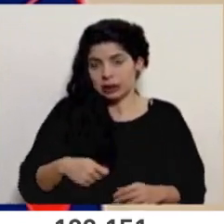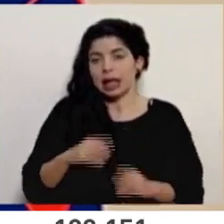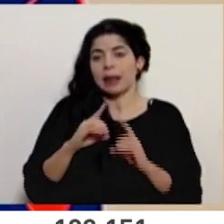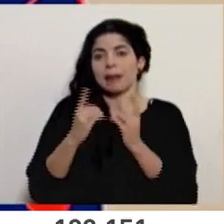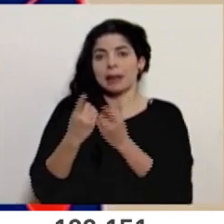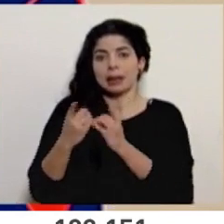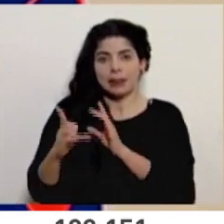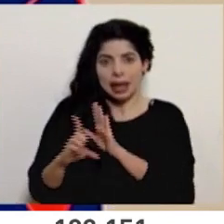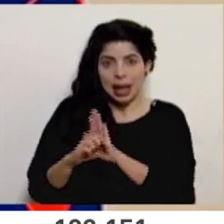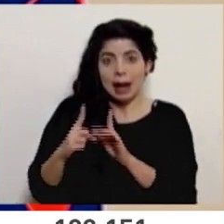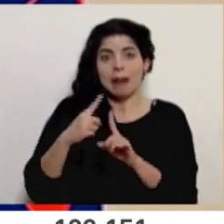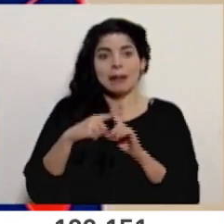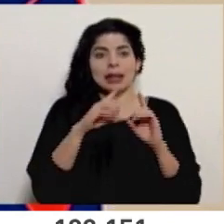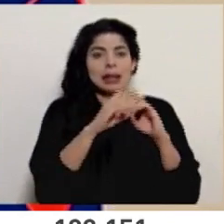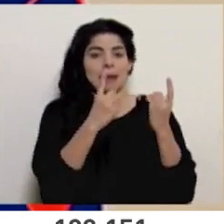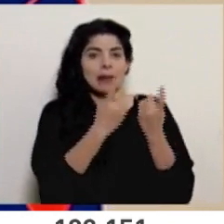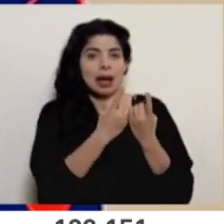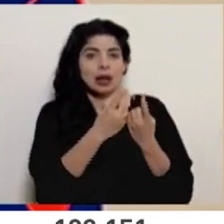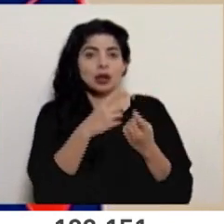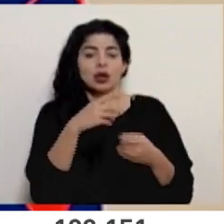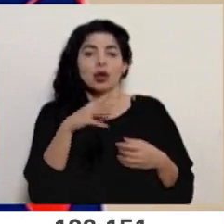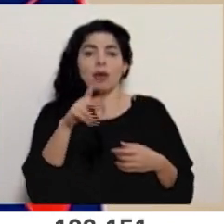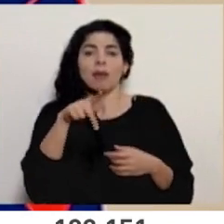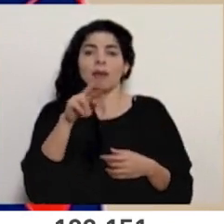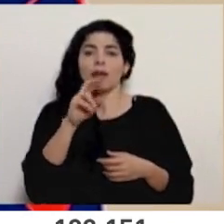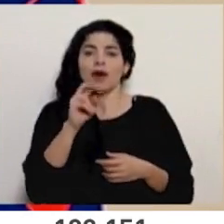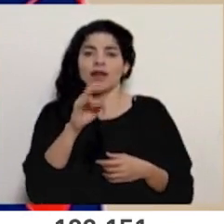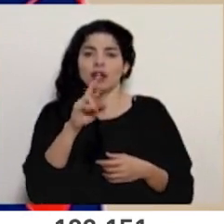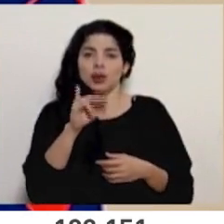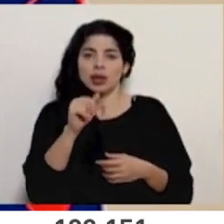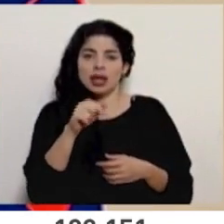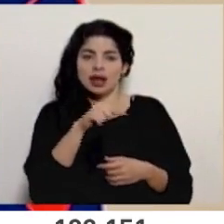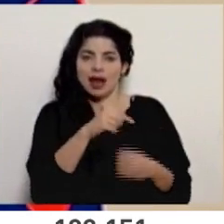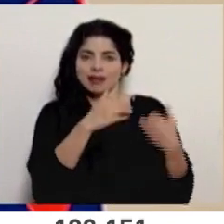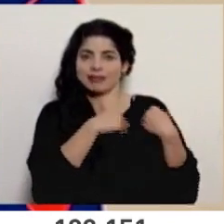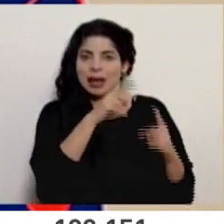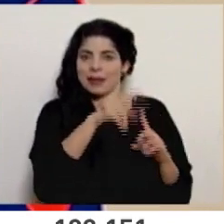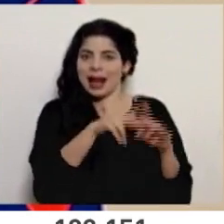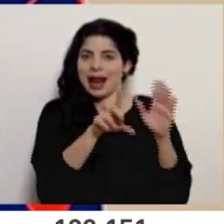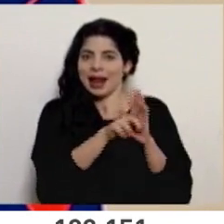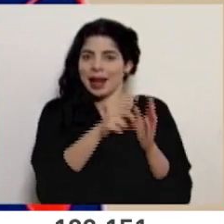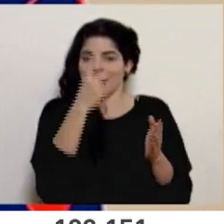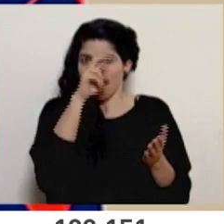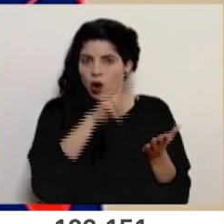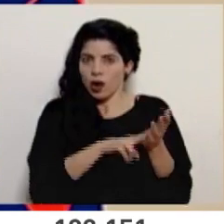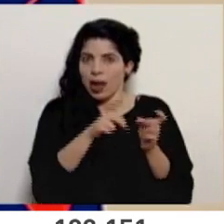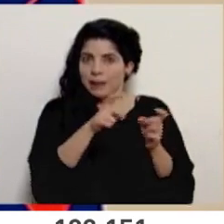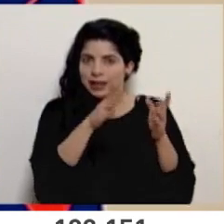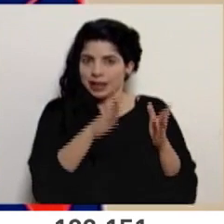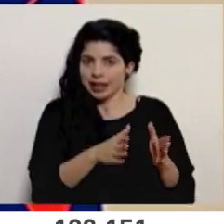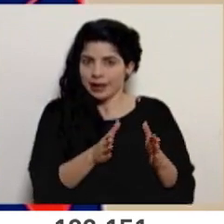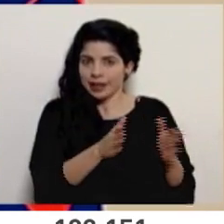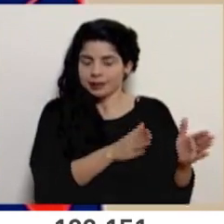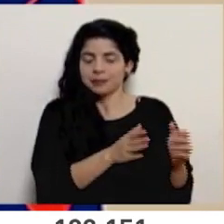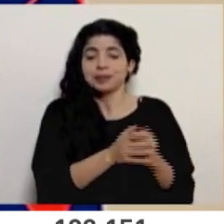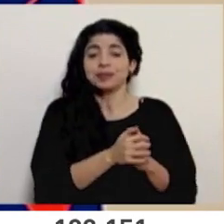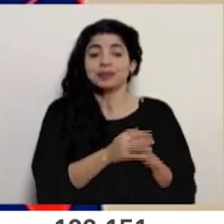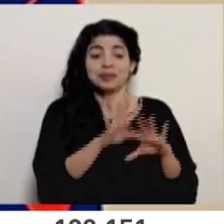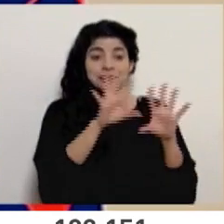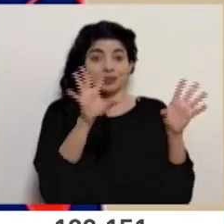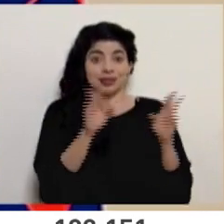Departamento Legal y el Departamento de Proveeduría, que es el que tiene que aplicar esta Ley de Contratación Administrativa.